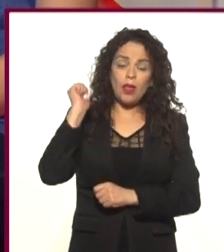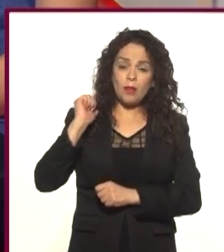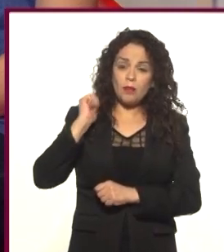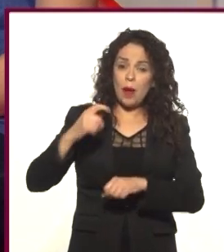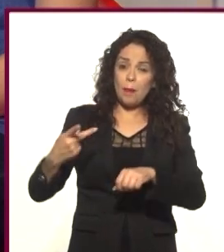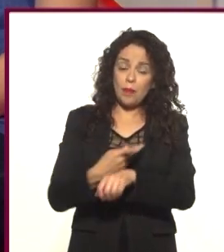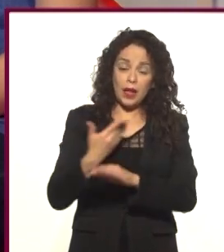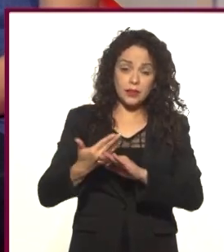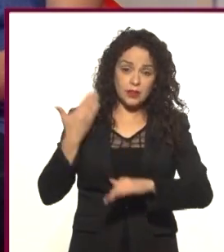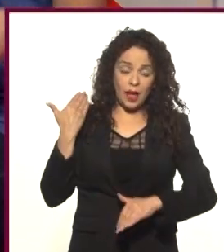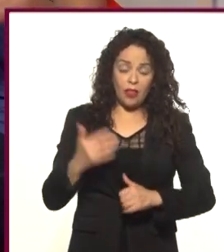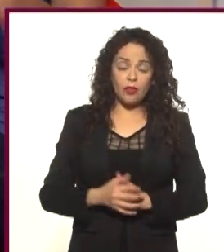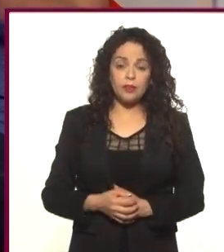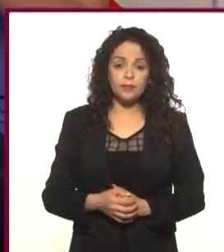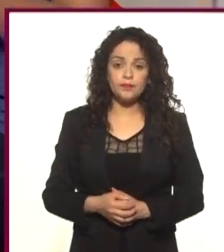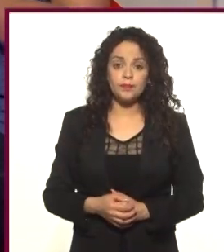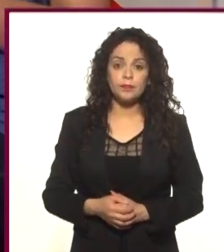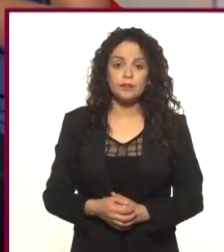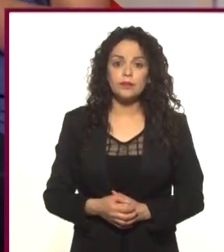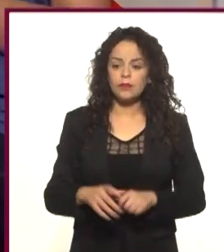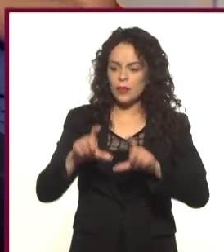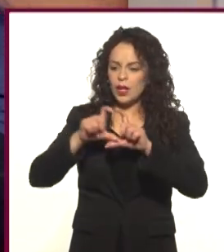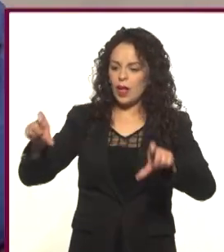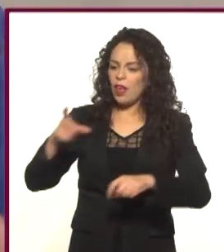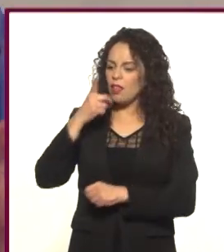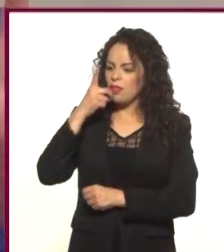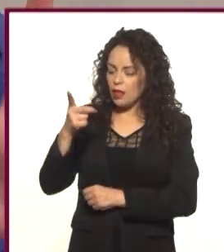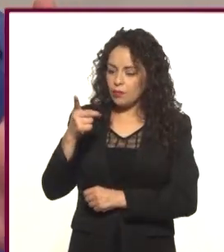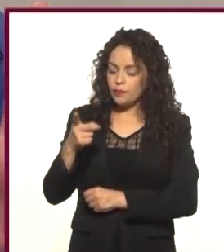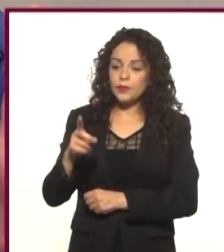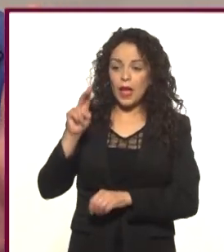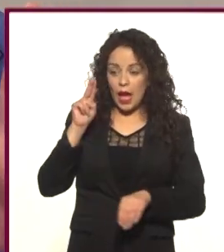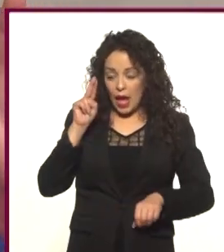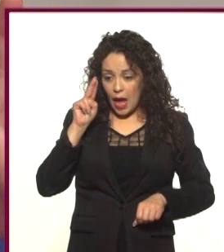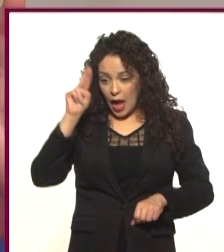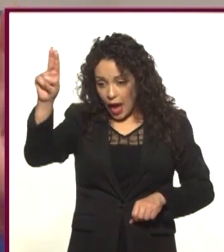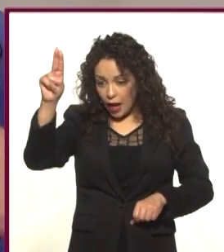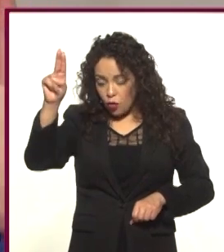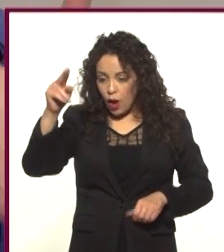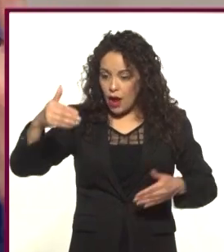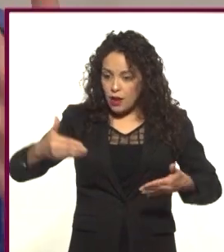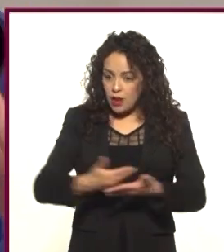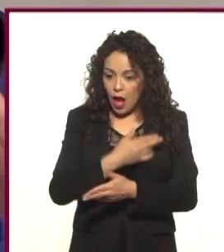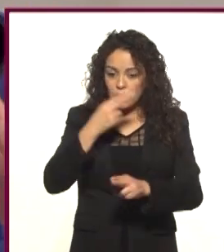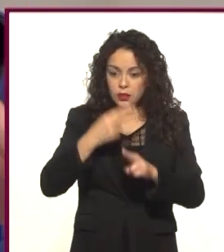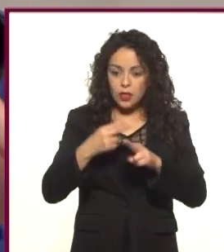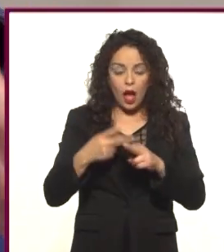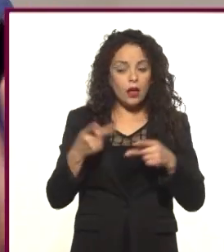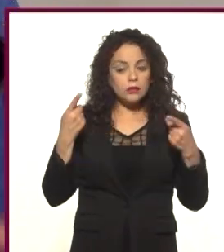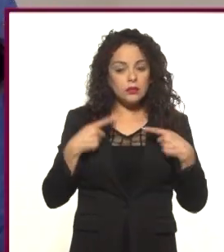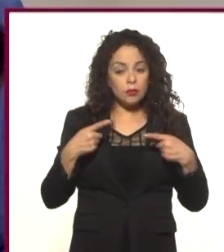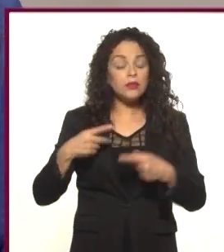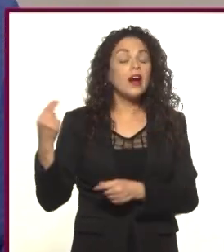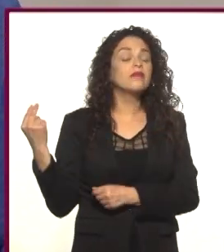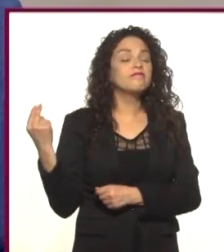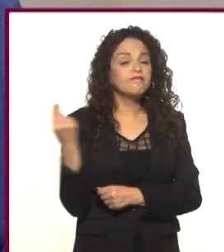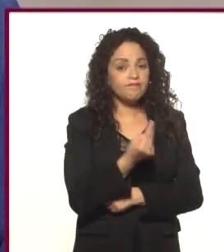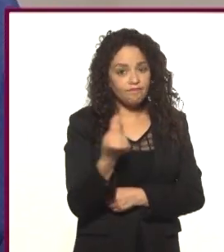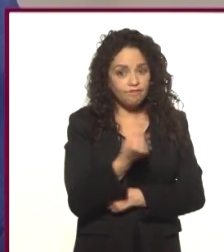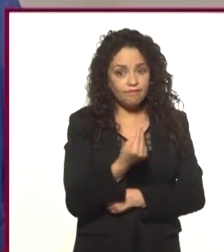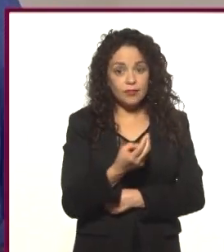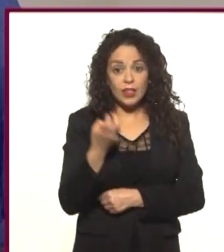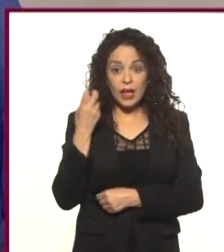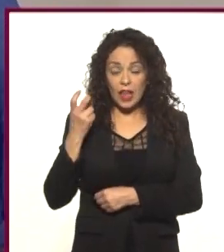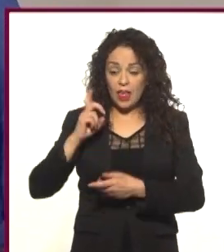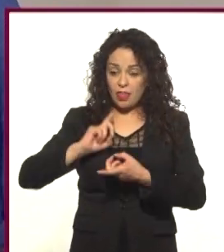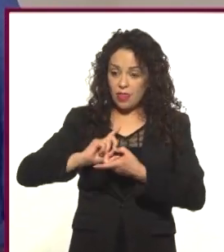pasado. Hay un dicho que dice, los héroes nacen hasta que el mundo los necesita. Y justo en la Gran